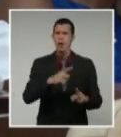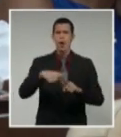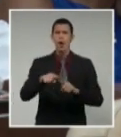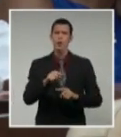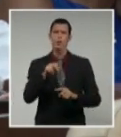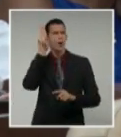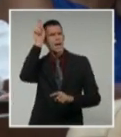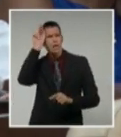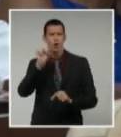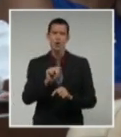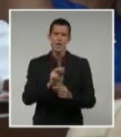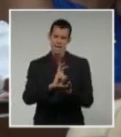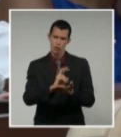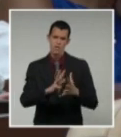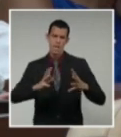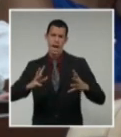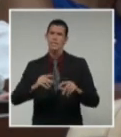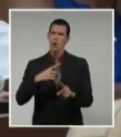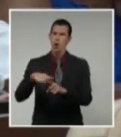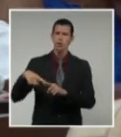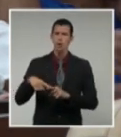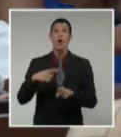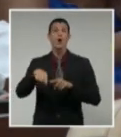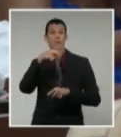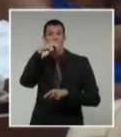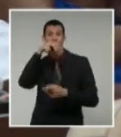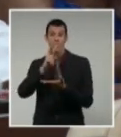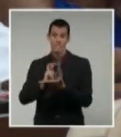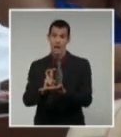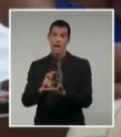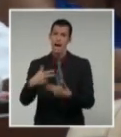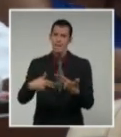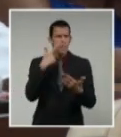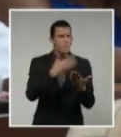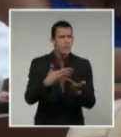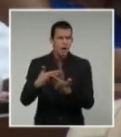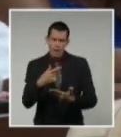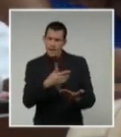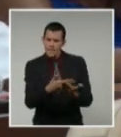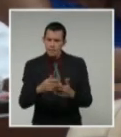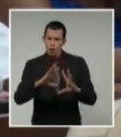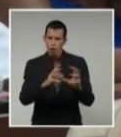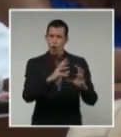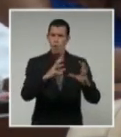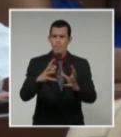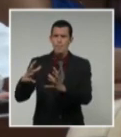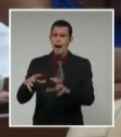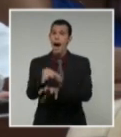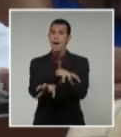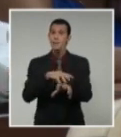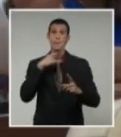atención y de extremar las medidas pero sobre todo un aprendizaje y ese es para cuba y para cualquier parte del mundo que en